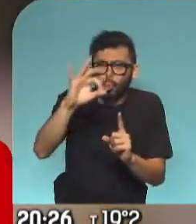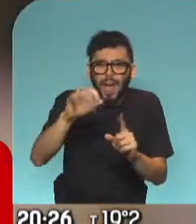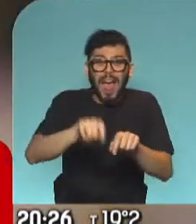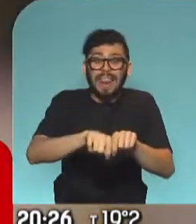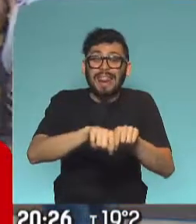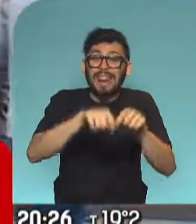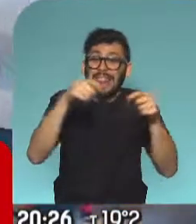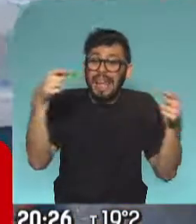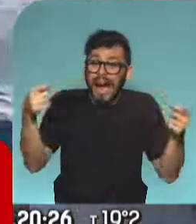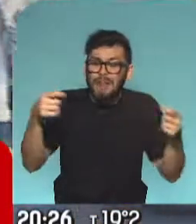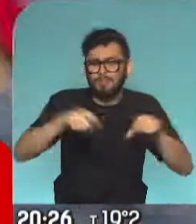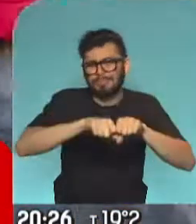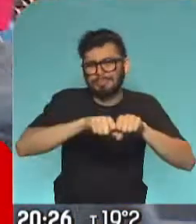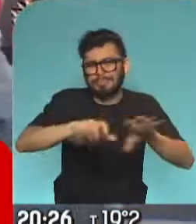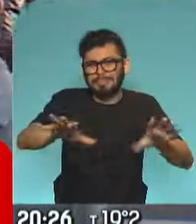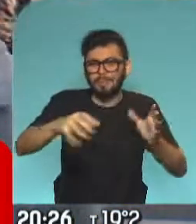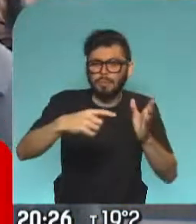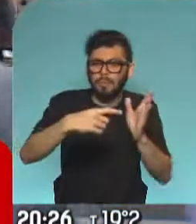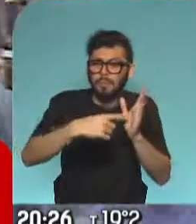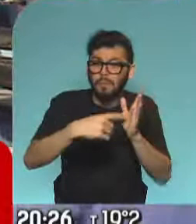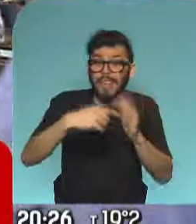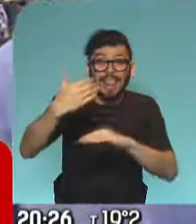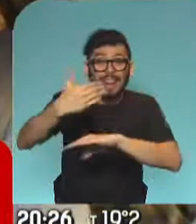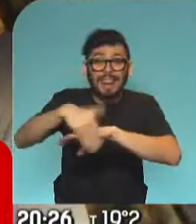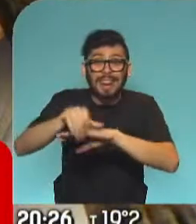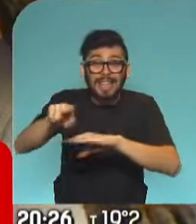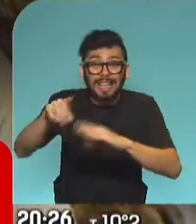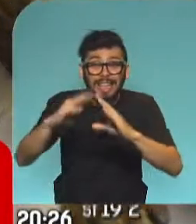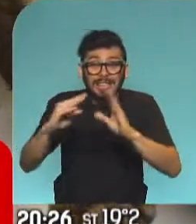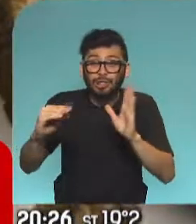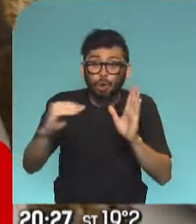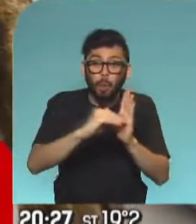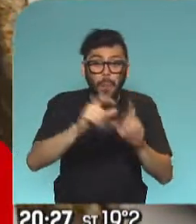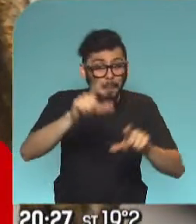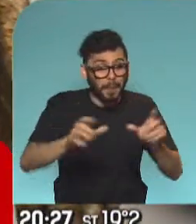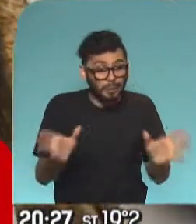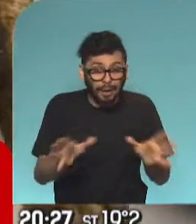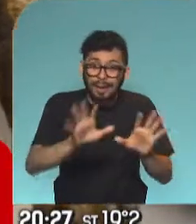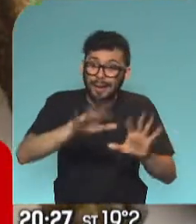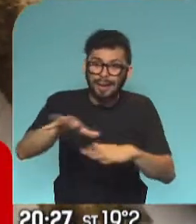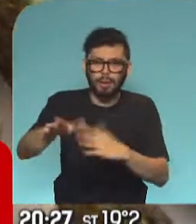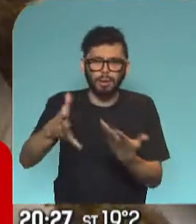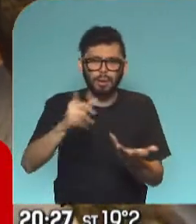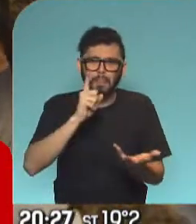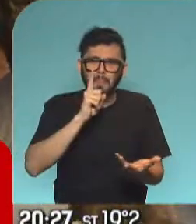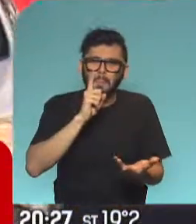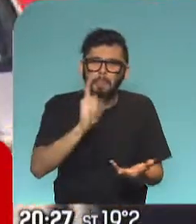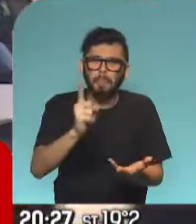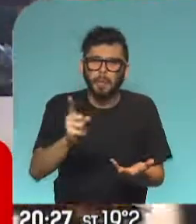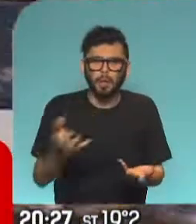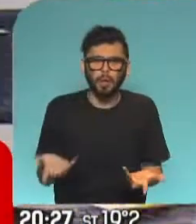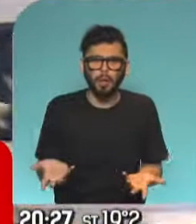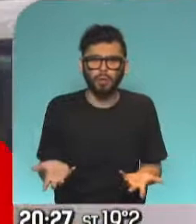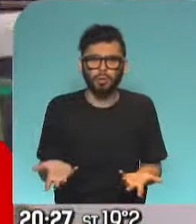de circulación masiva de dirección y que se trate de convocar a la gente ahí es una peligrosidad enorme que no podemos dejar pasar